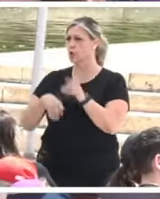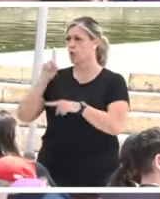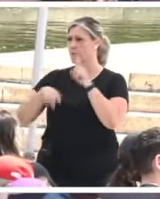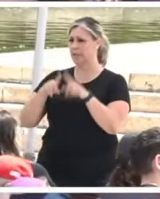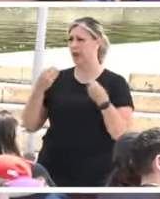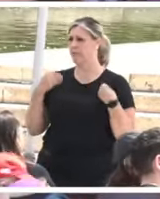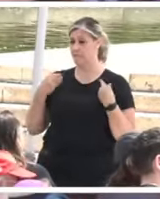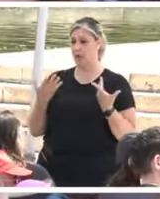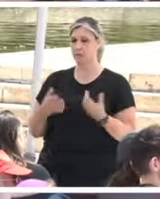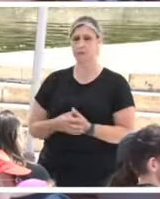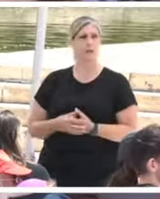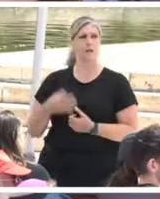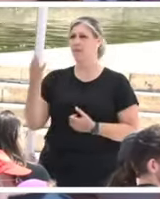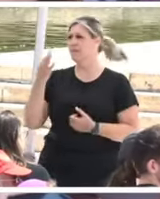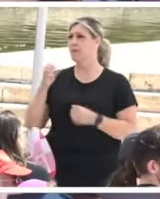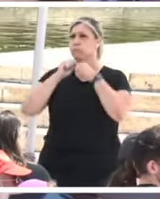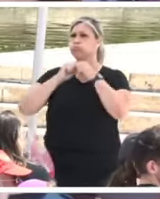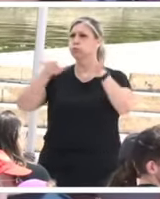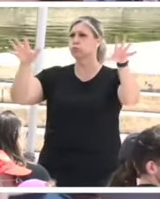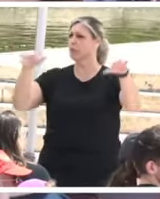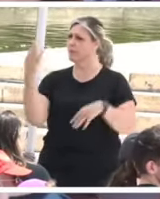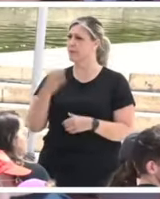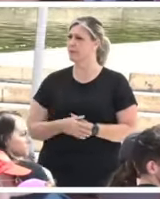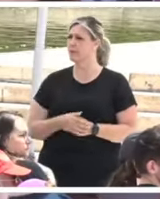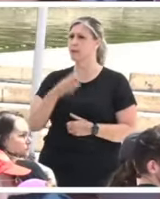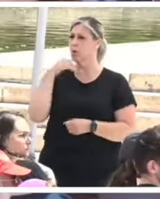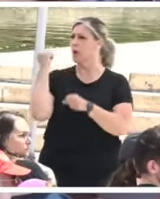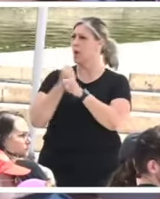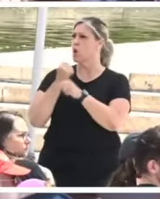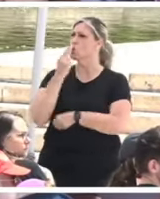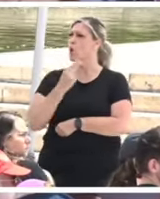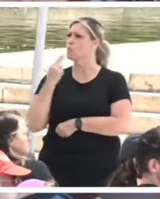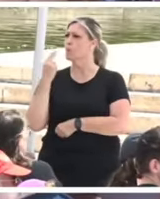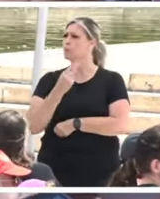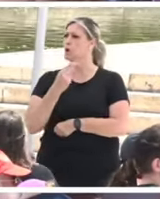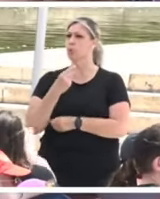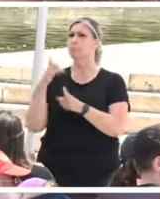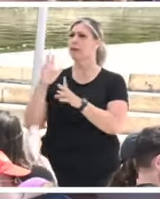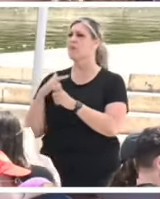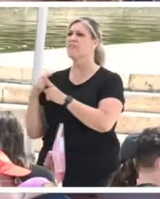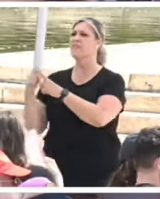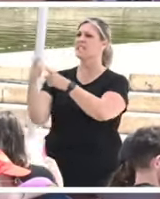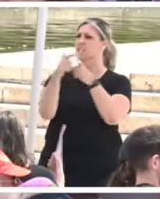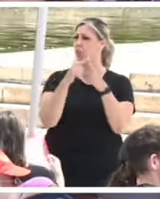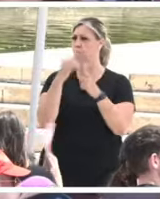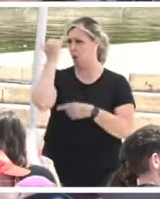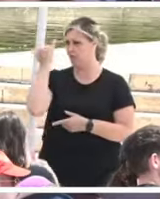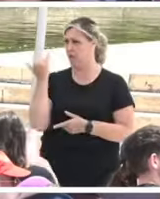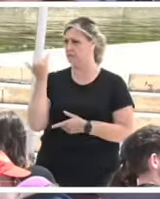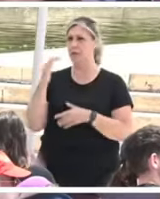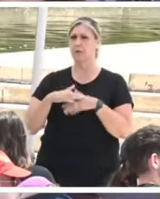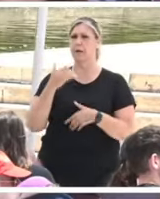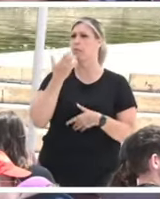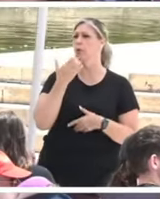de la gente, tiene que difundirse. Tiene una labor de compromiso distributivo, de distribución de las ideas, de